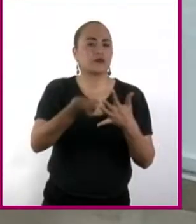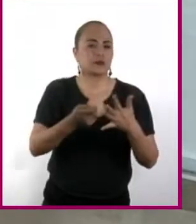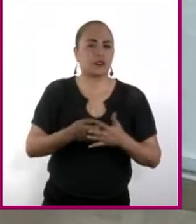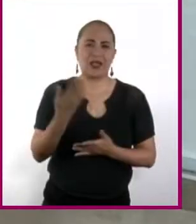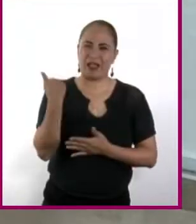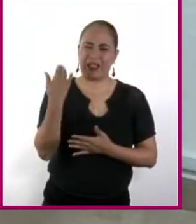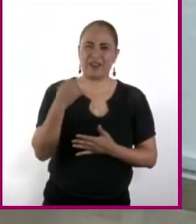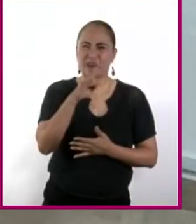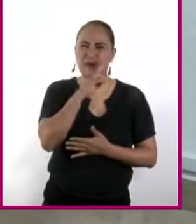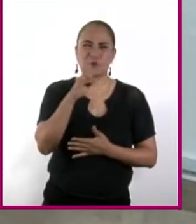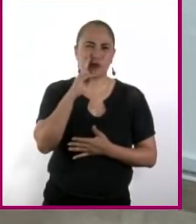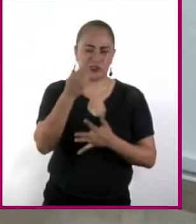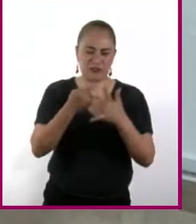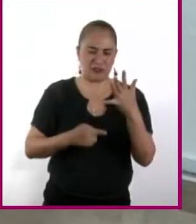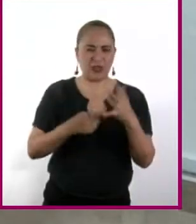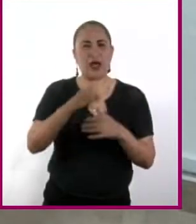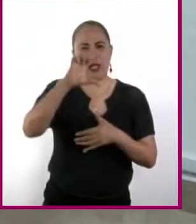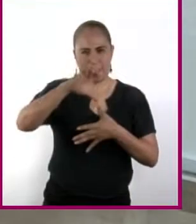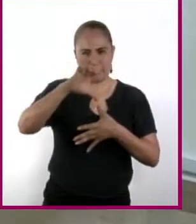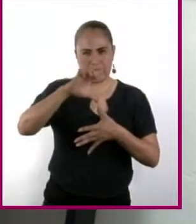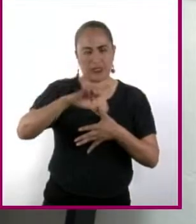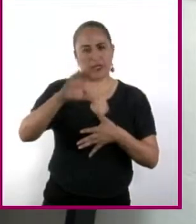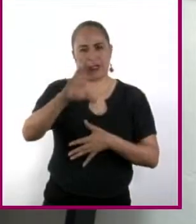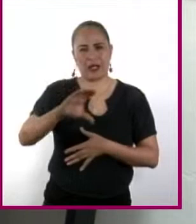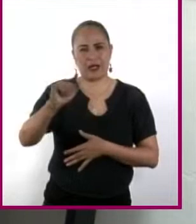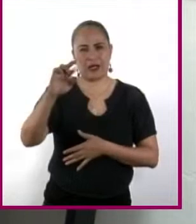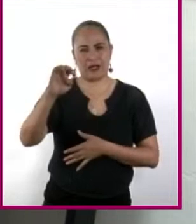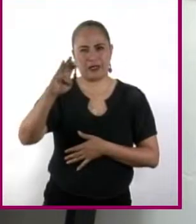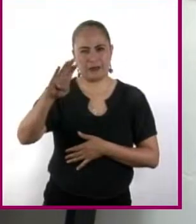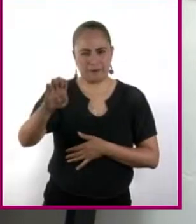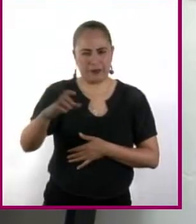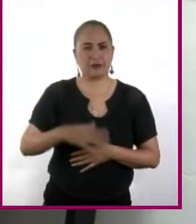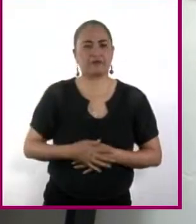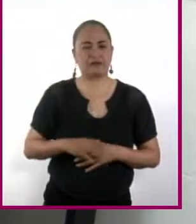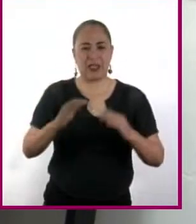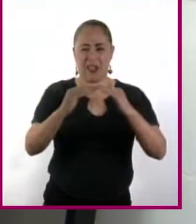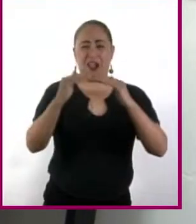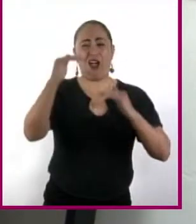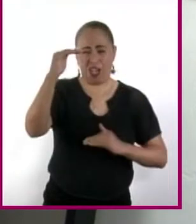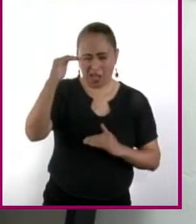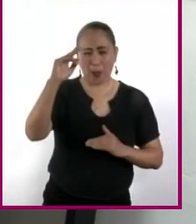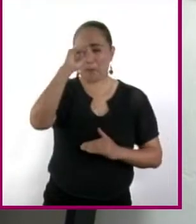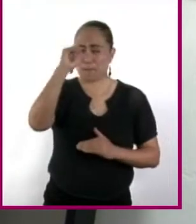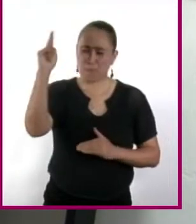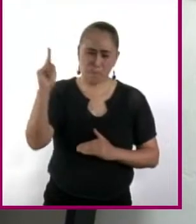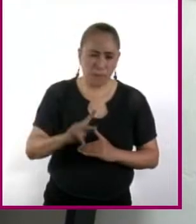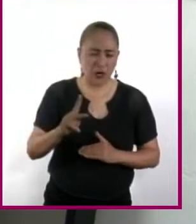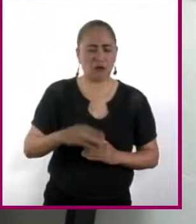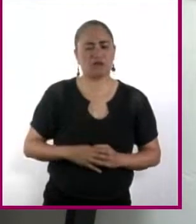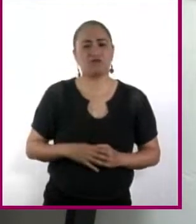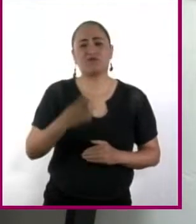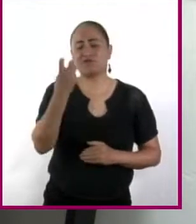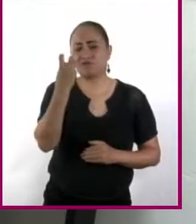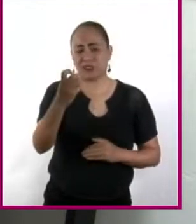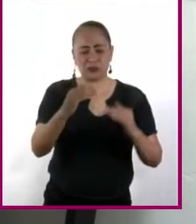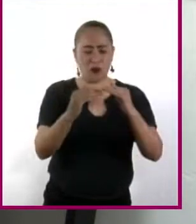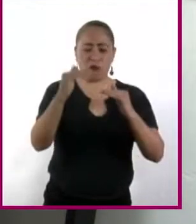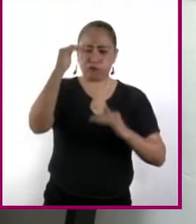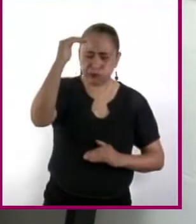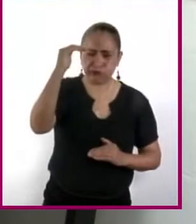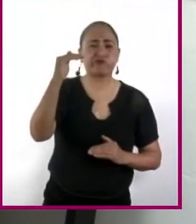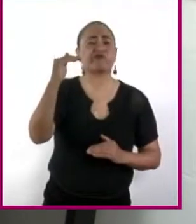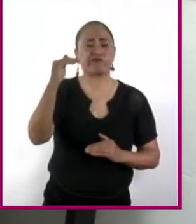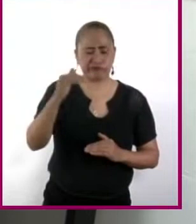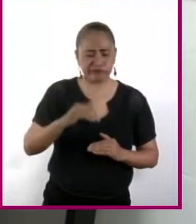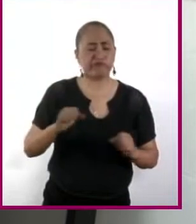vimos en las notas que revisamos, América Latina y el Caribe es la región más inequitativa del mundo, y esta inequidad es un fenómeno multidimensional.